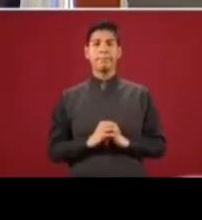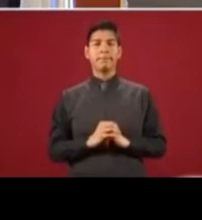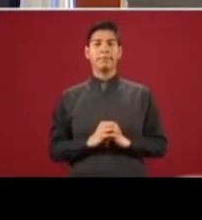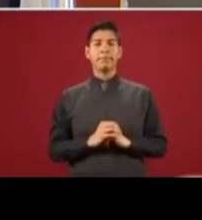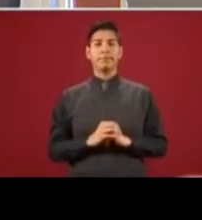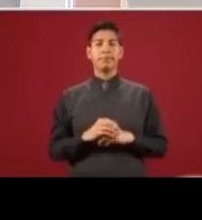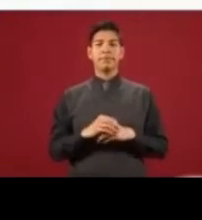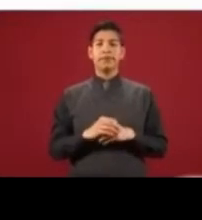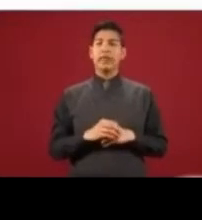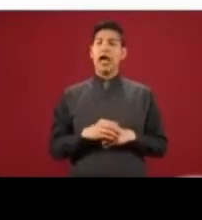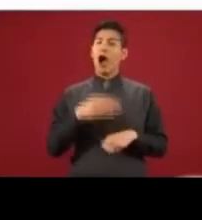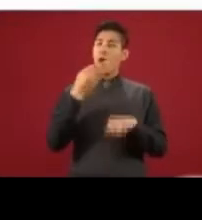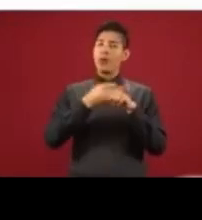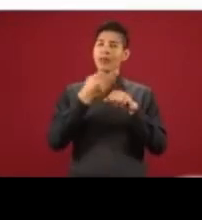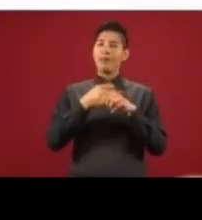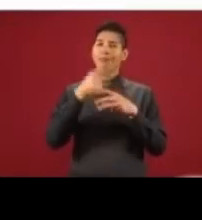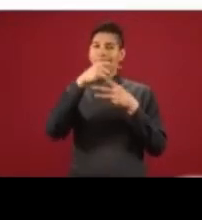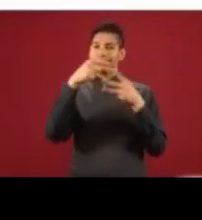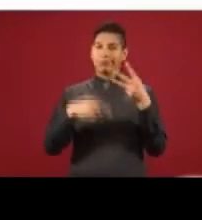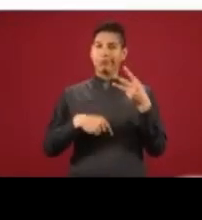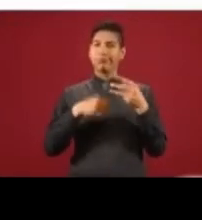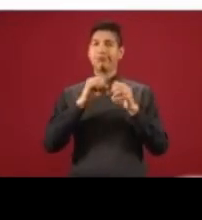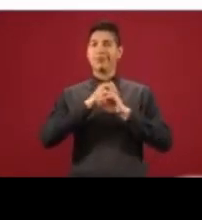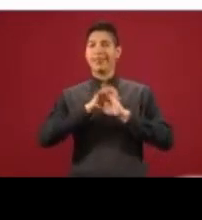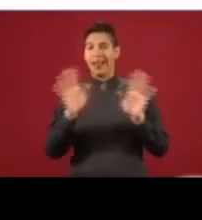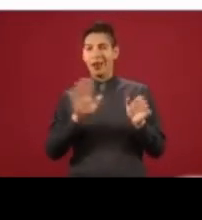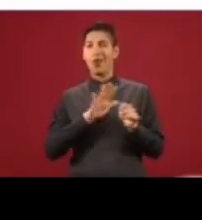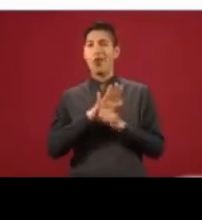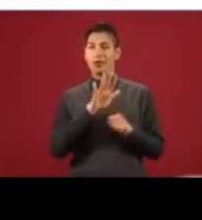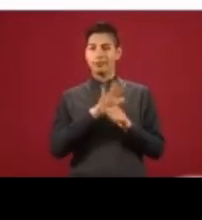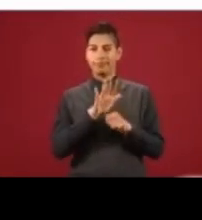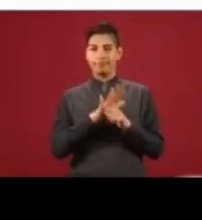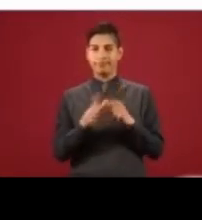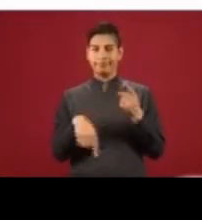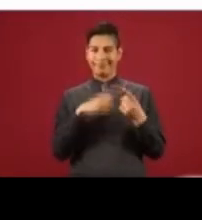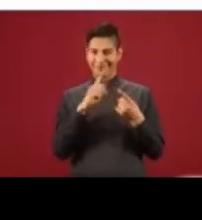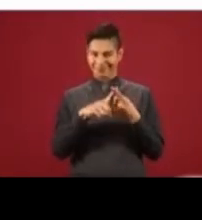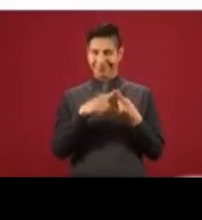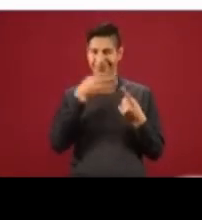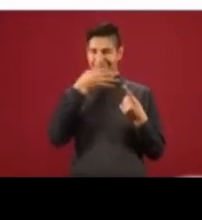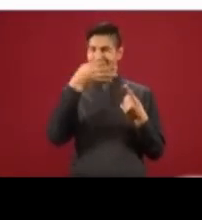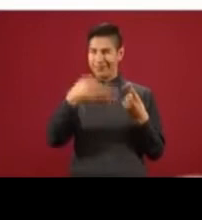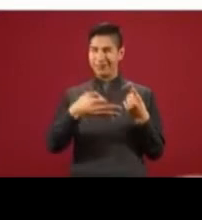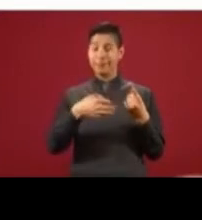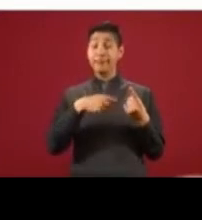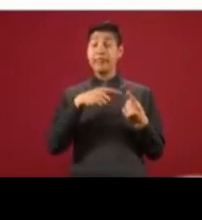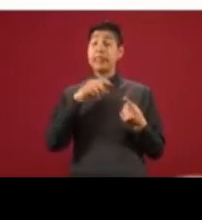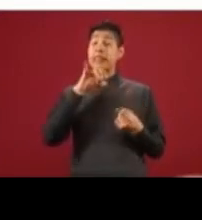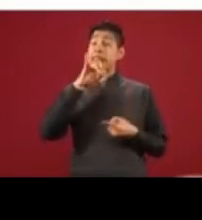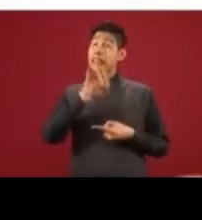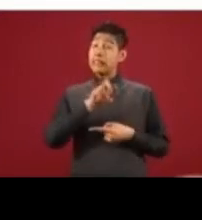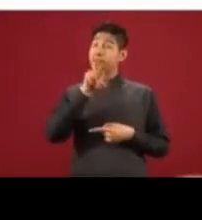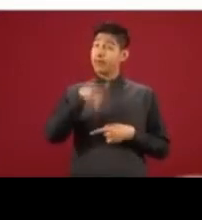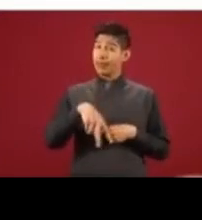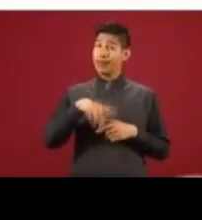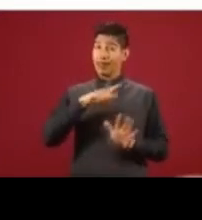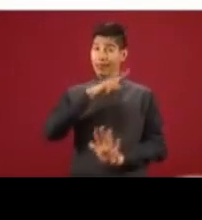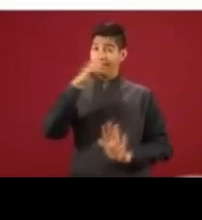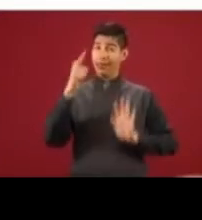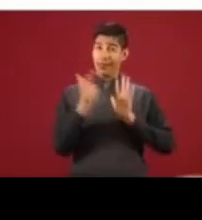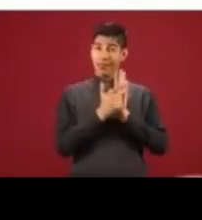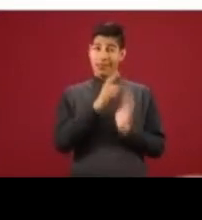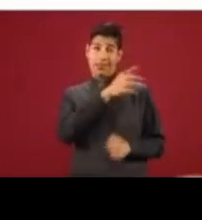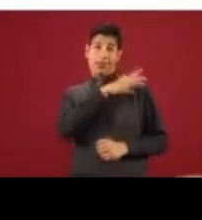de comunicados claros, directos. El primero es, de acuerdo a la reforma a la Ley General de